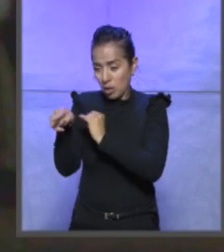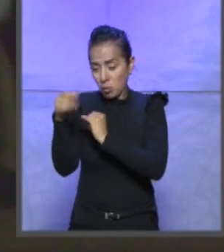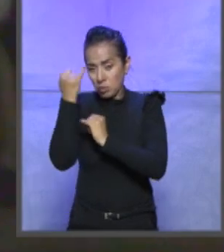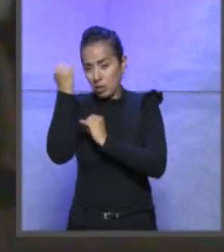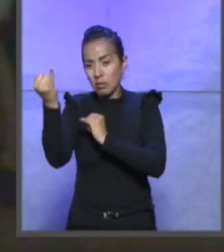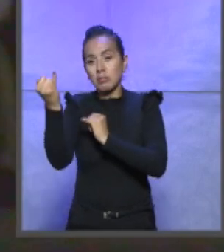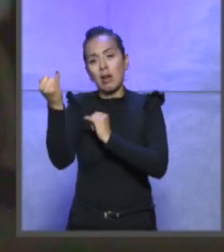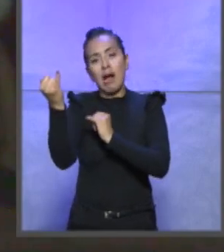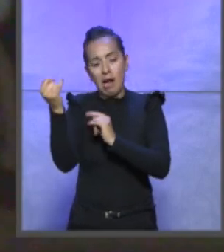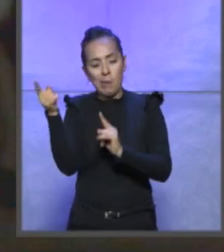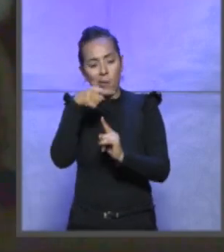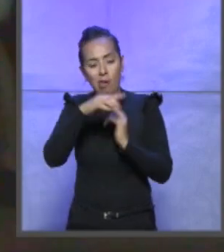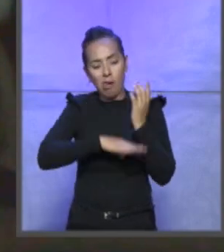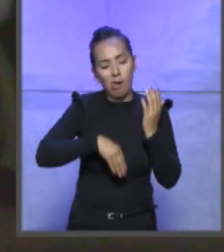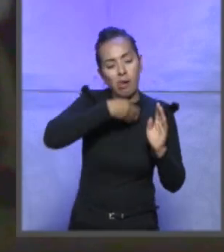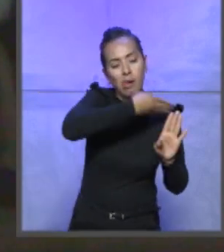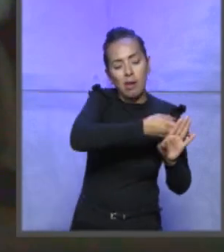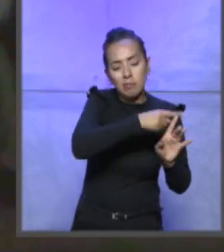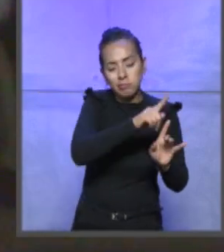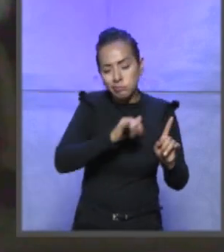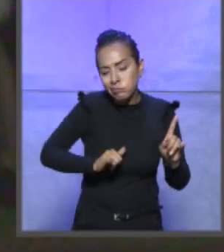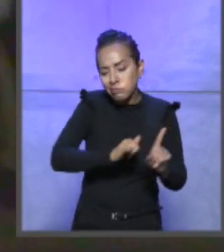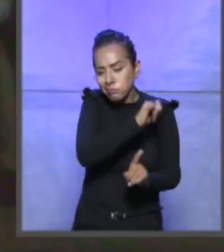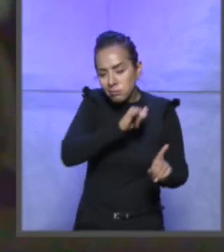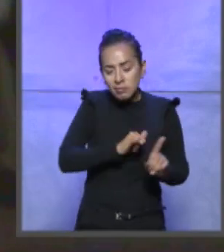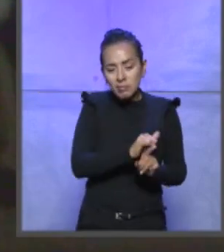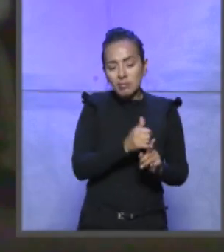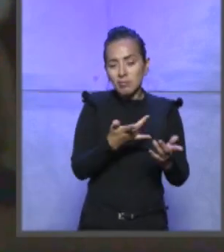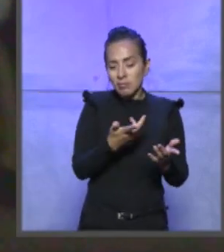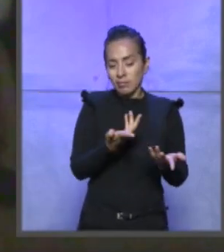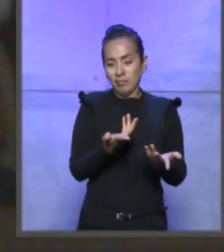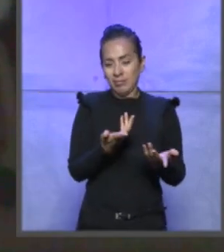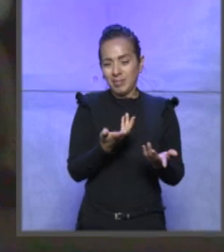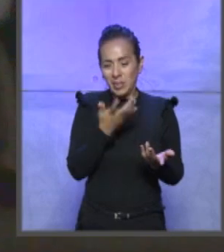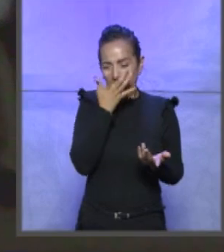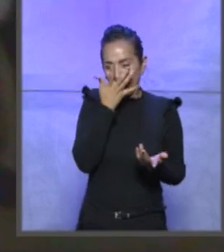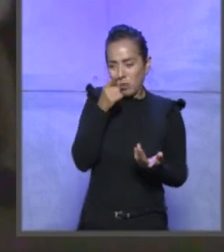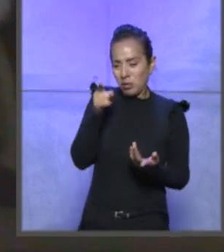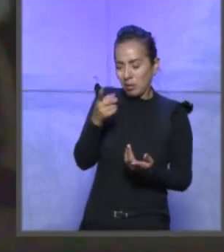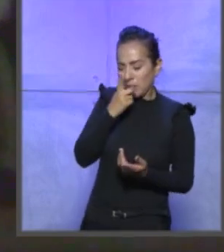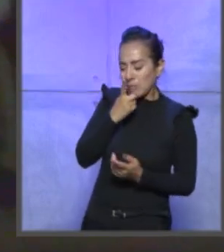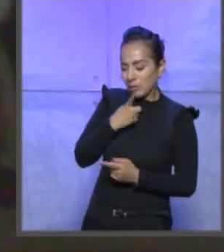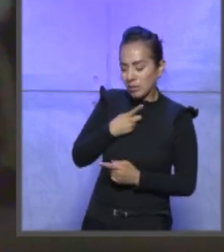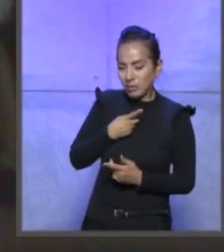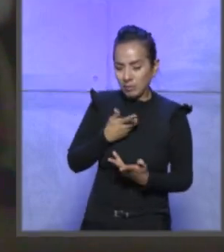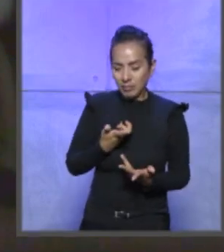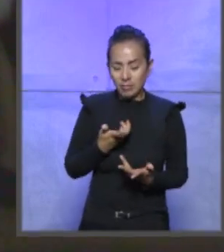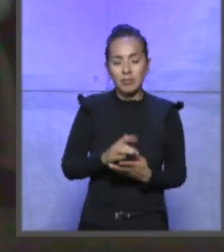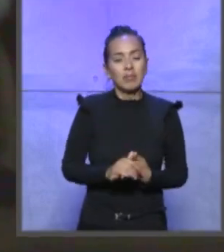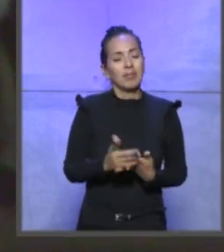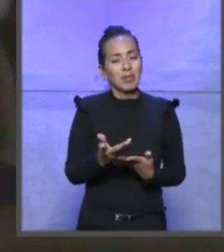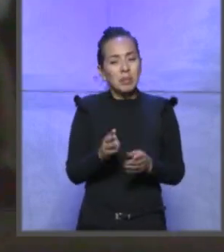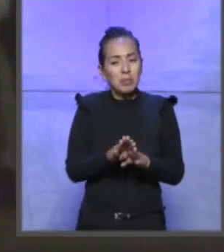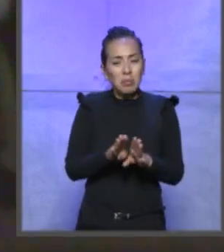mí tú estás pensando mal y yo te puedo burlar, yo me puedo avergonzar de lo que tú estás diciéndote.